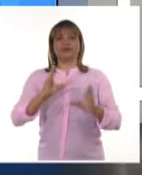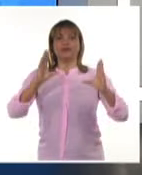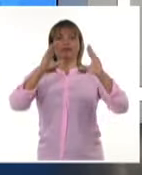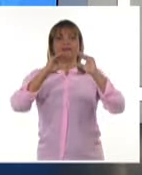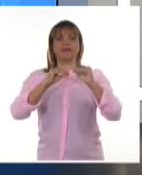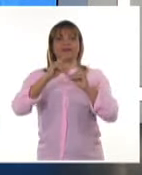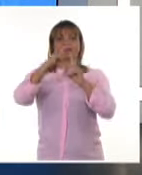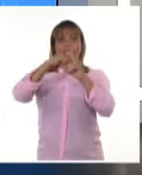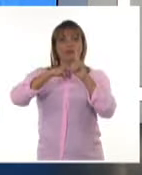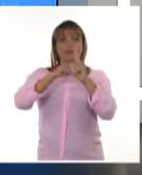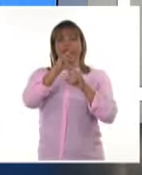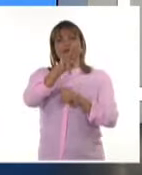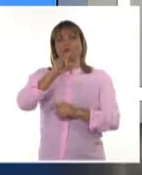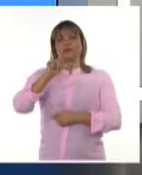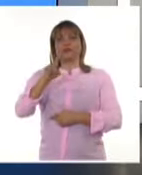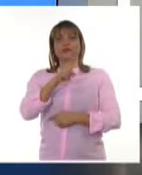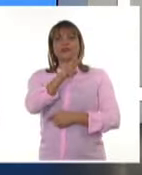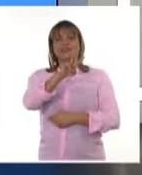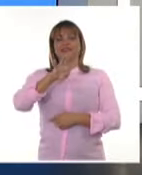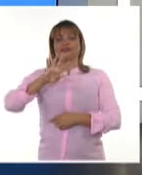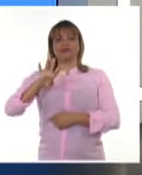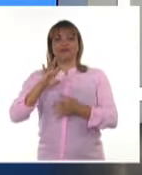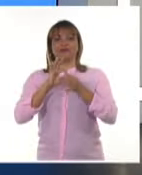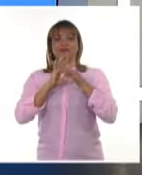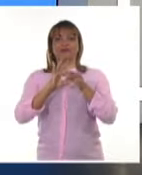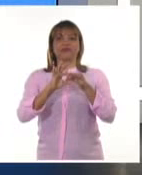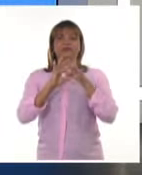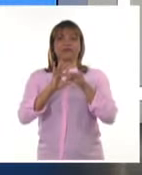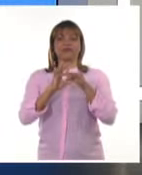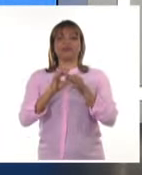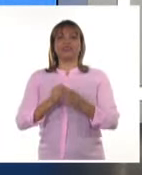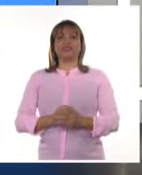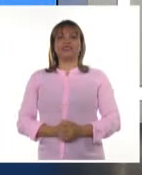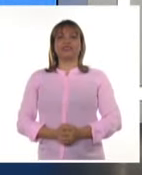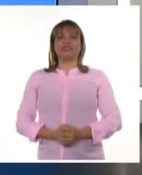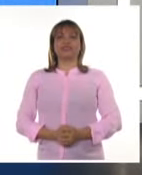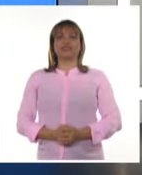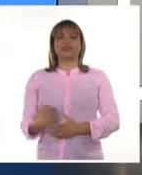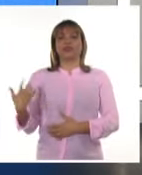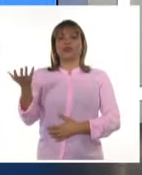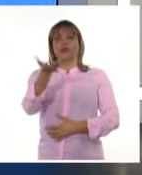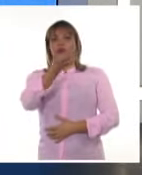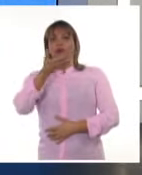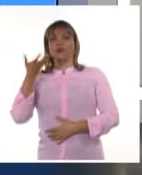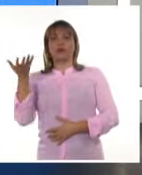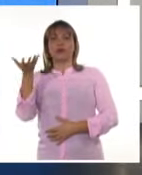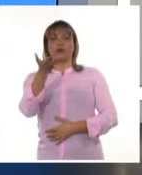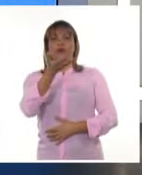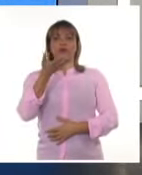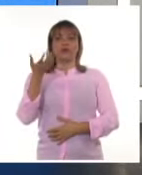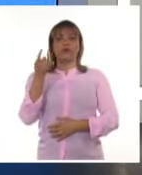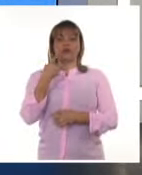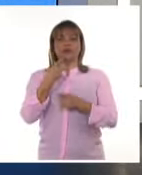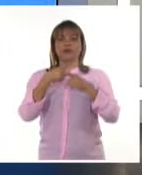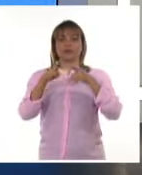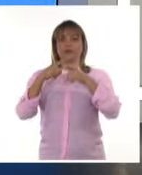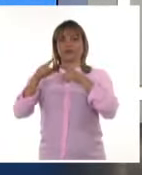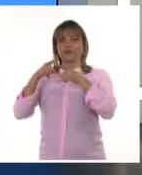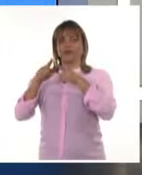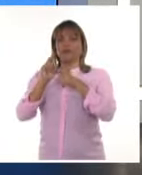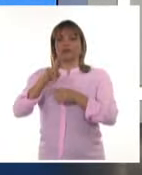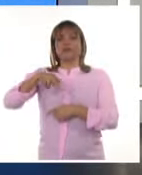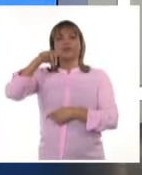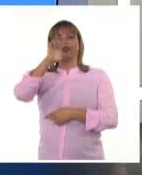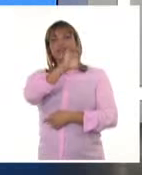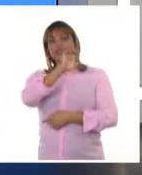entre 21 y 24 grados Celsius. Los vientos variables débiles en la región oriental, en el resto del territorio soplarán del norte al